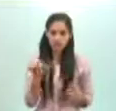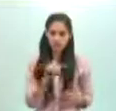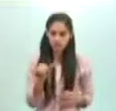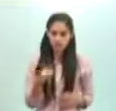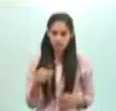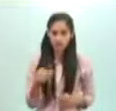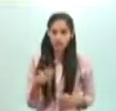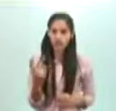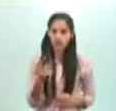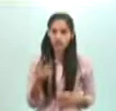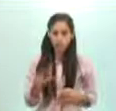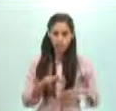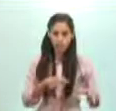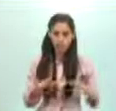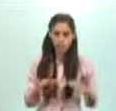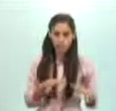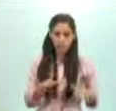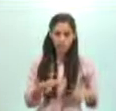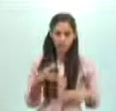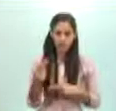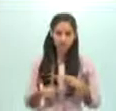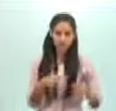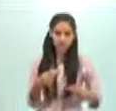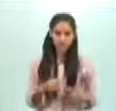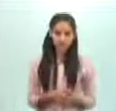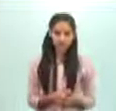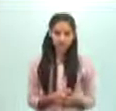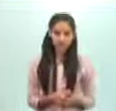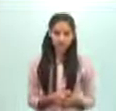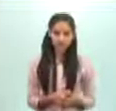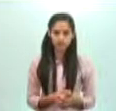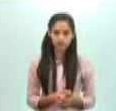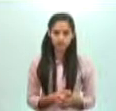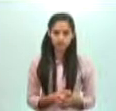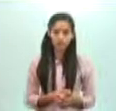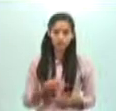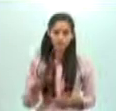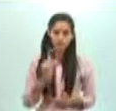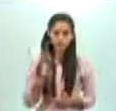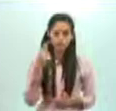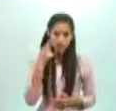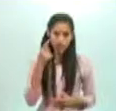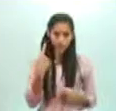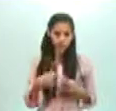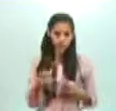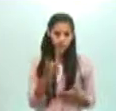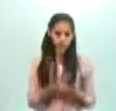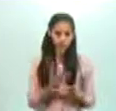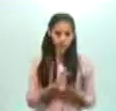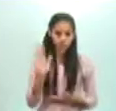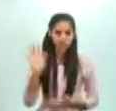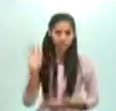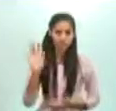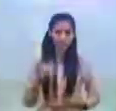de los movimientos que ellos representaron. Nos vemos en un próximo encuentro.